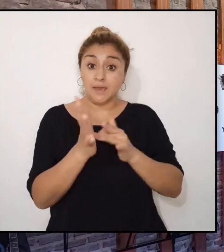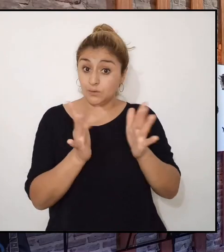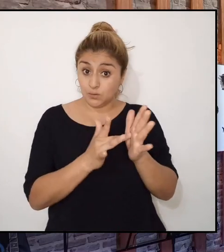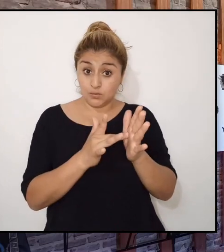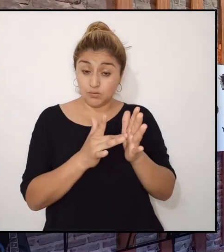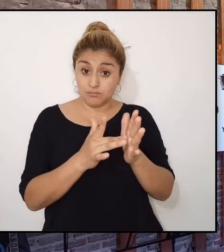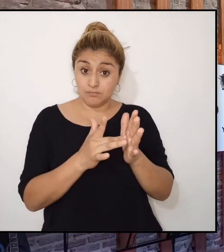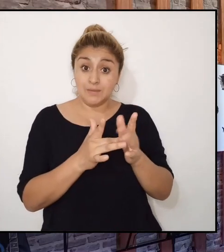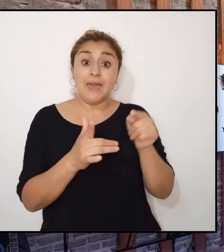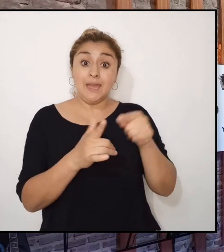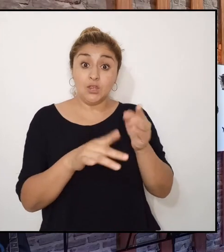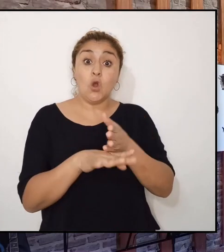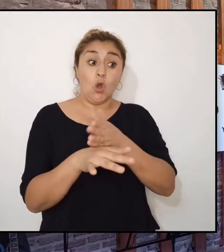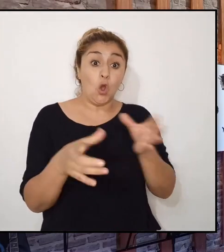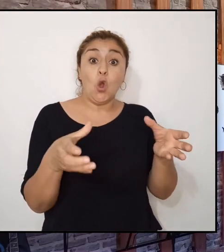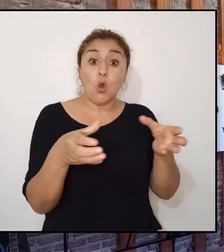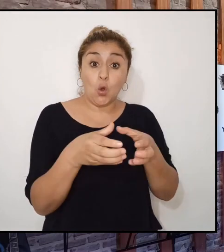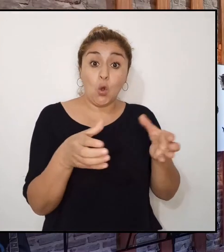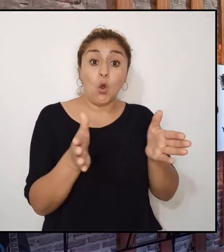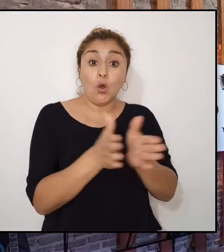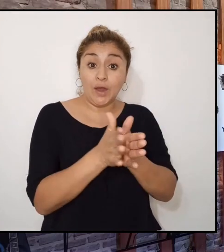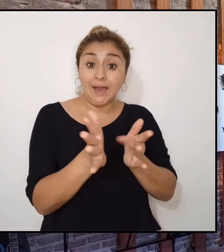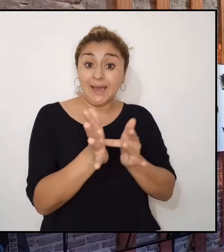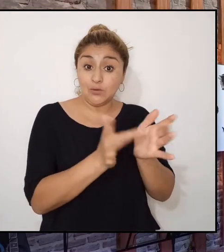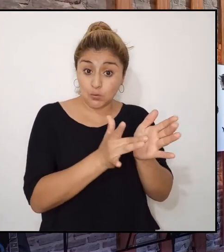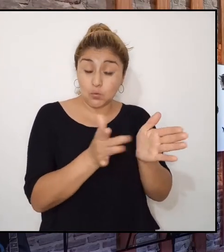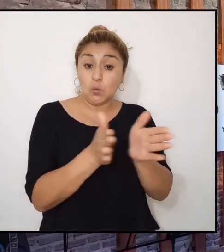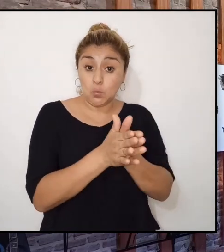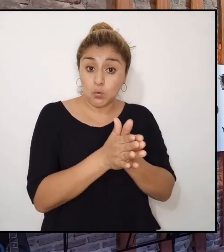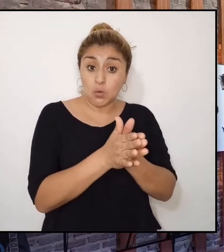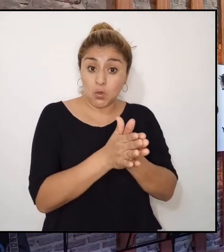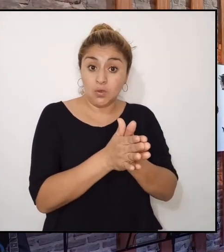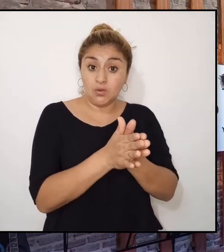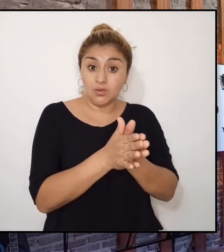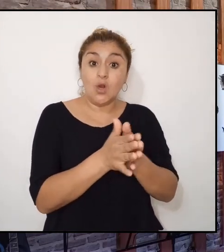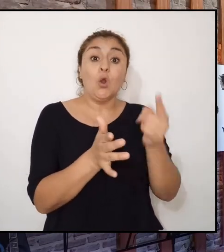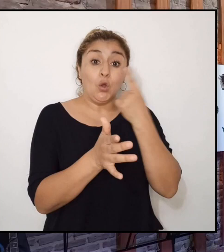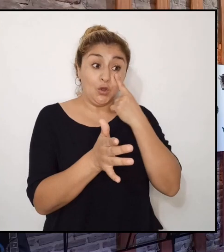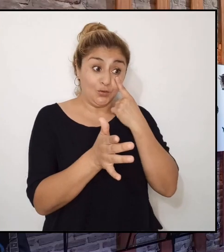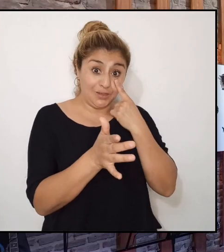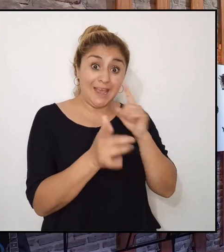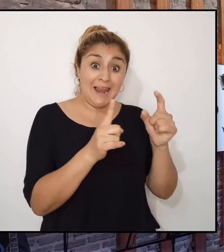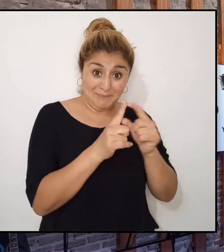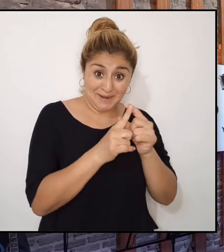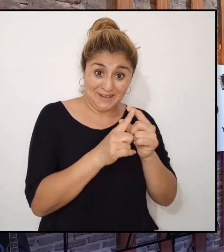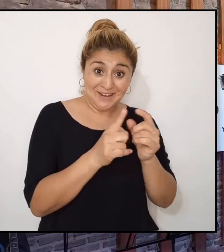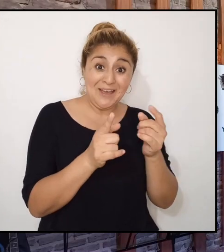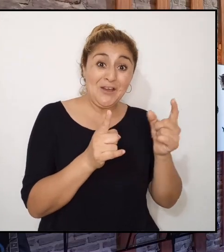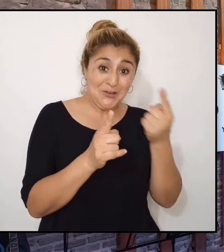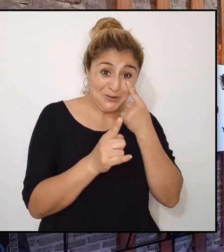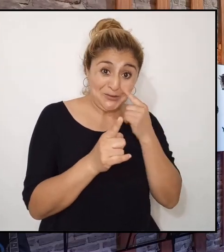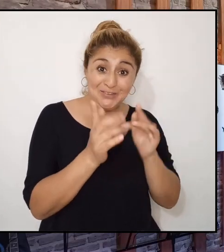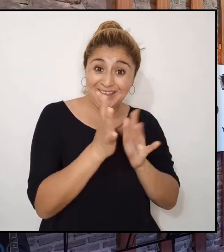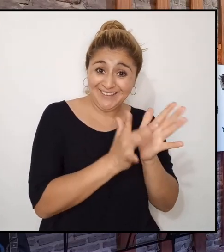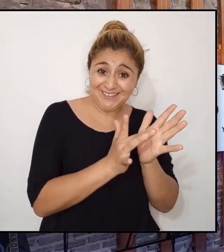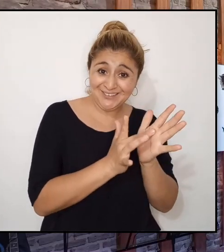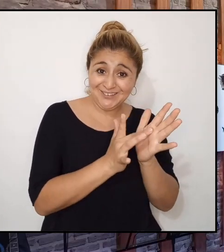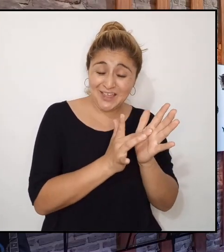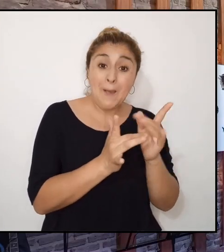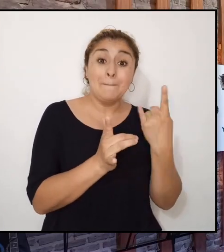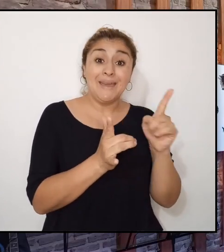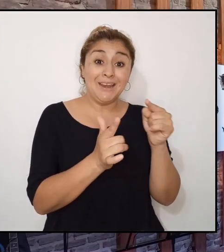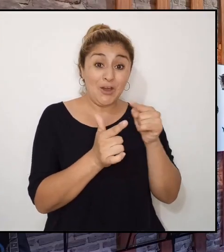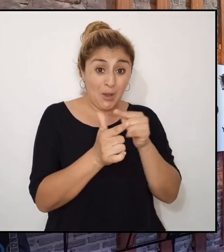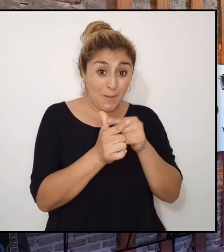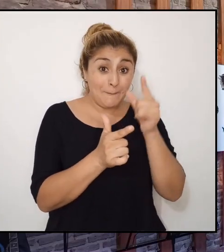estaban con Jesús, sí, conocían la palabra de Dios, sí, pero se olvidaron a Jesús.